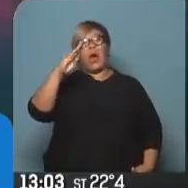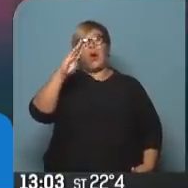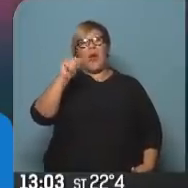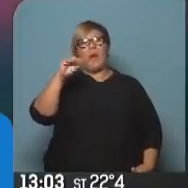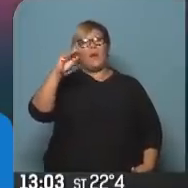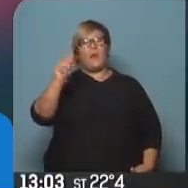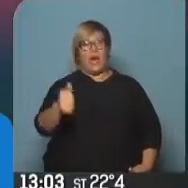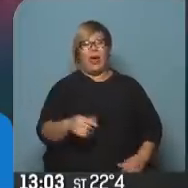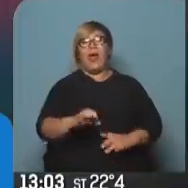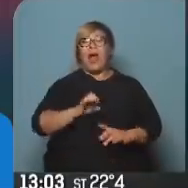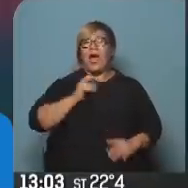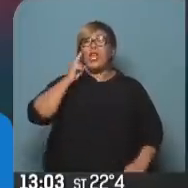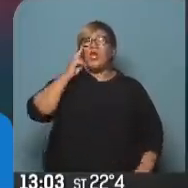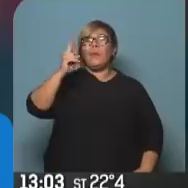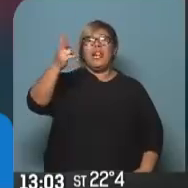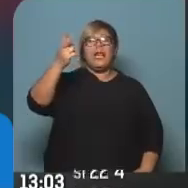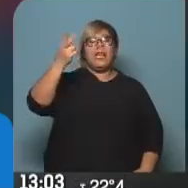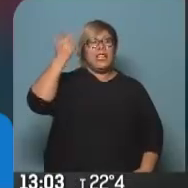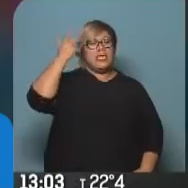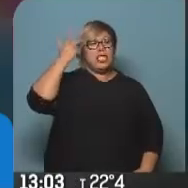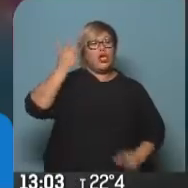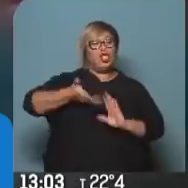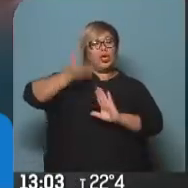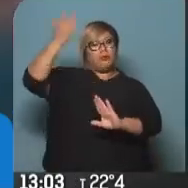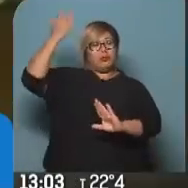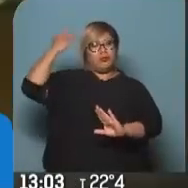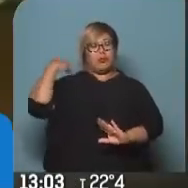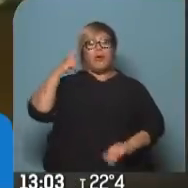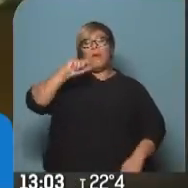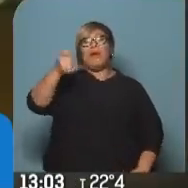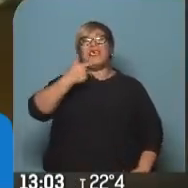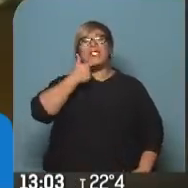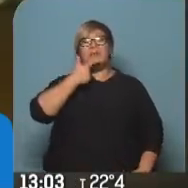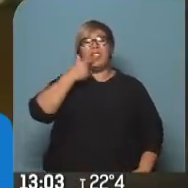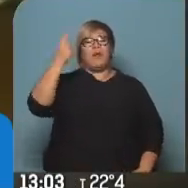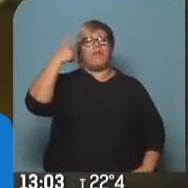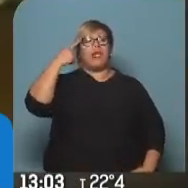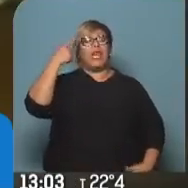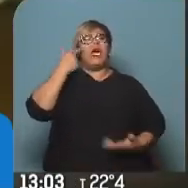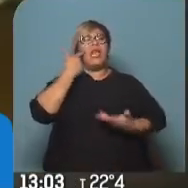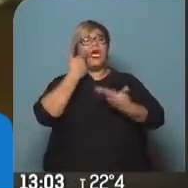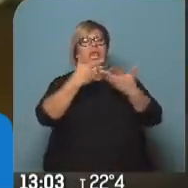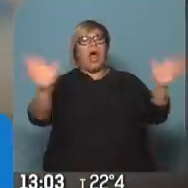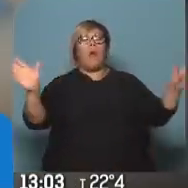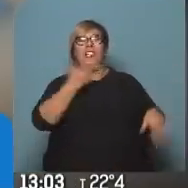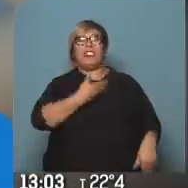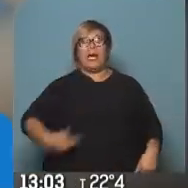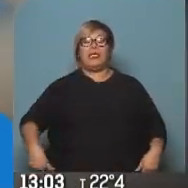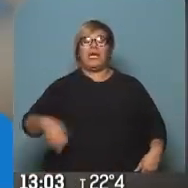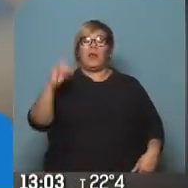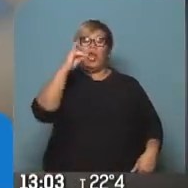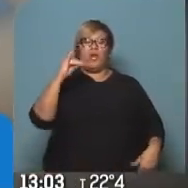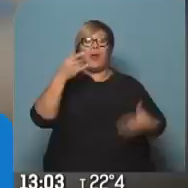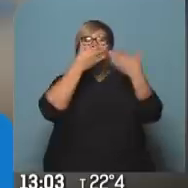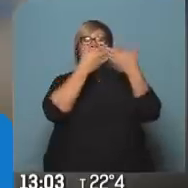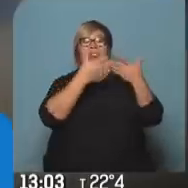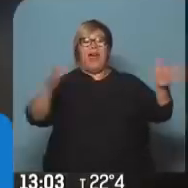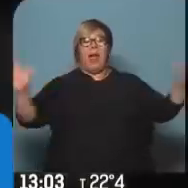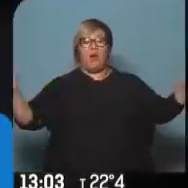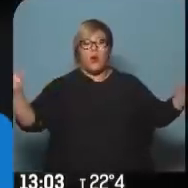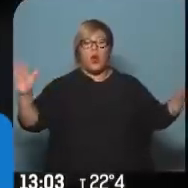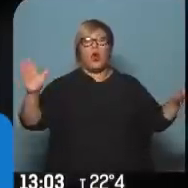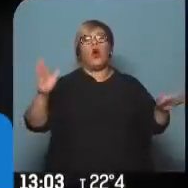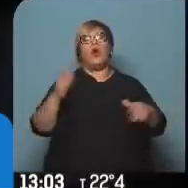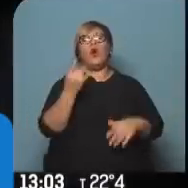2018, Evo Morales inauguró la sede parlamentaria de la UNASUR en Bolivia. Quizás esta haya sido la última muestra de vida